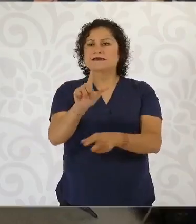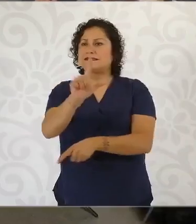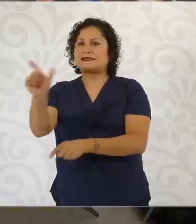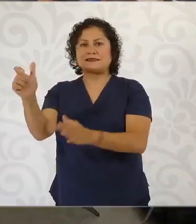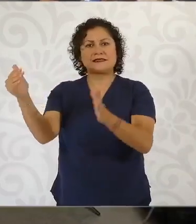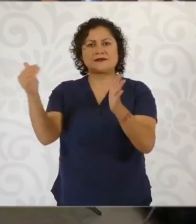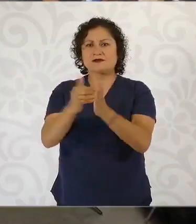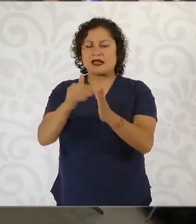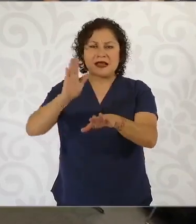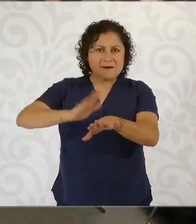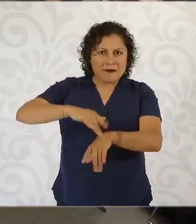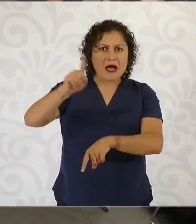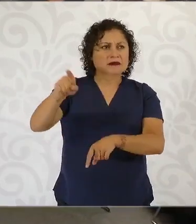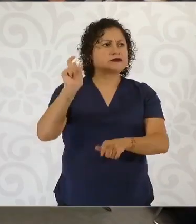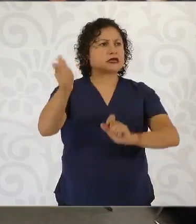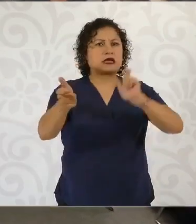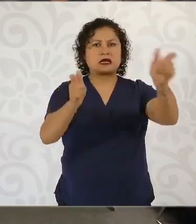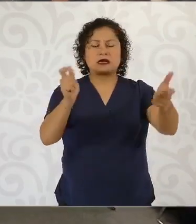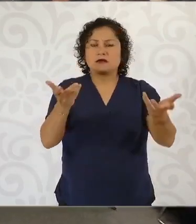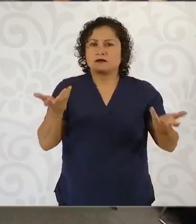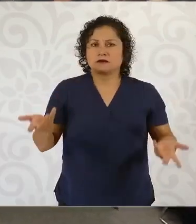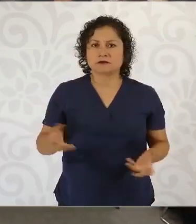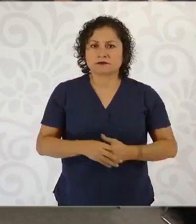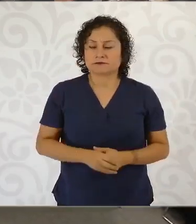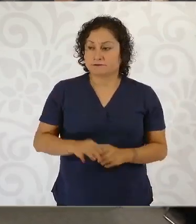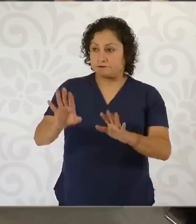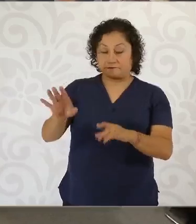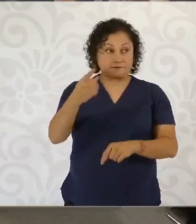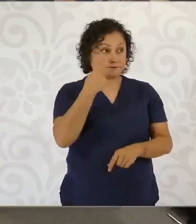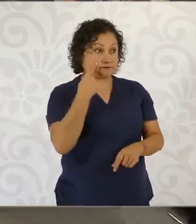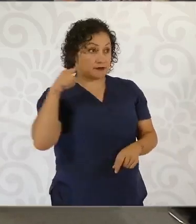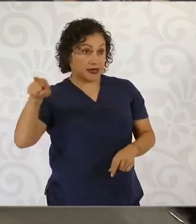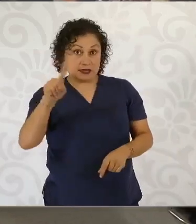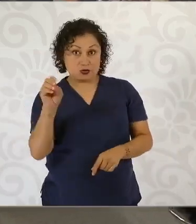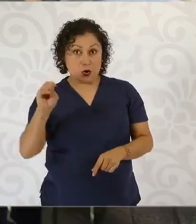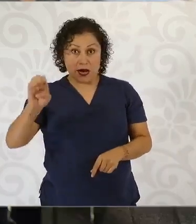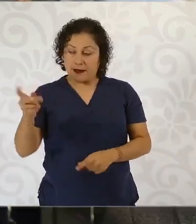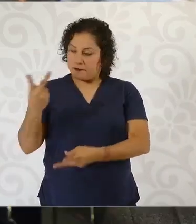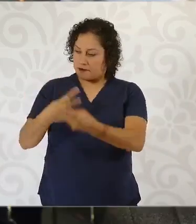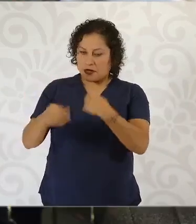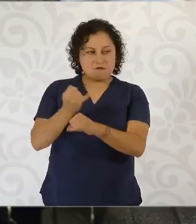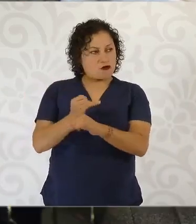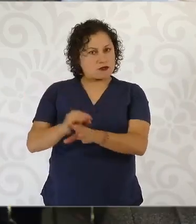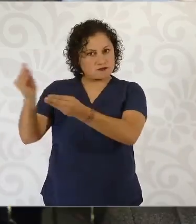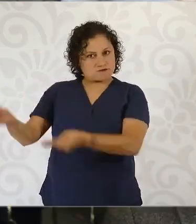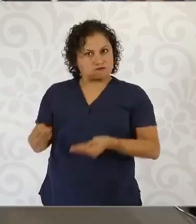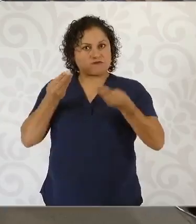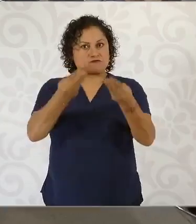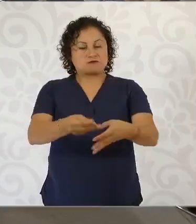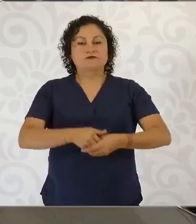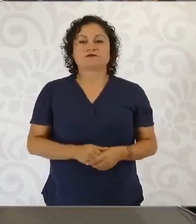Zoé, que viene muy preparado para poder contestar esta pregunta. Pero primero…